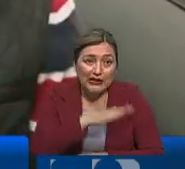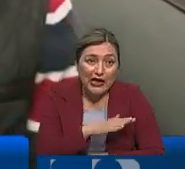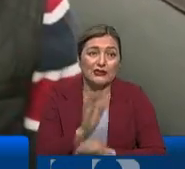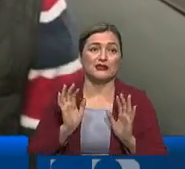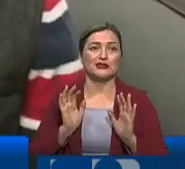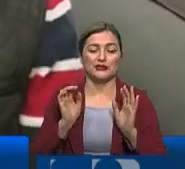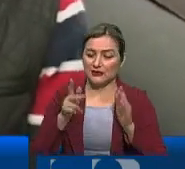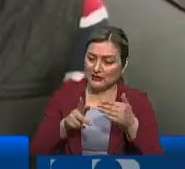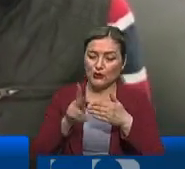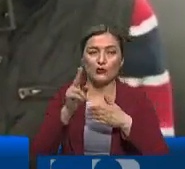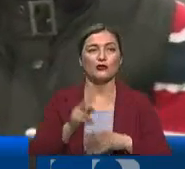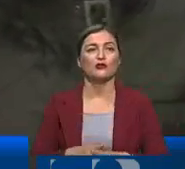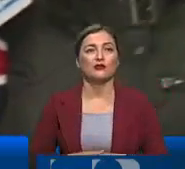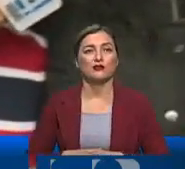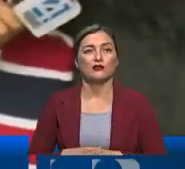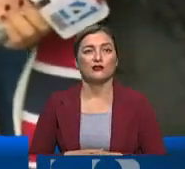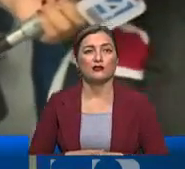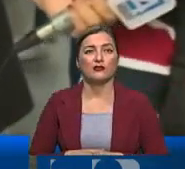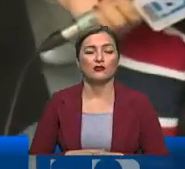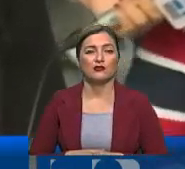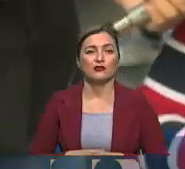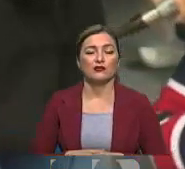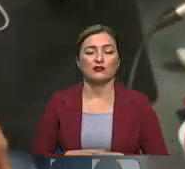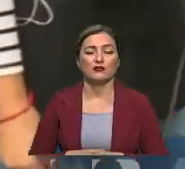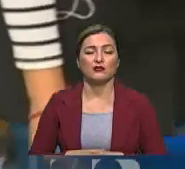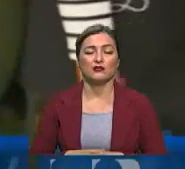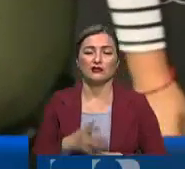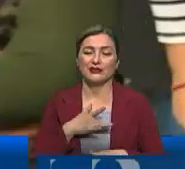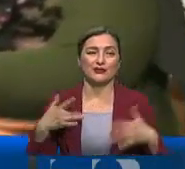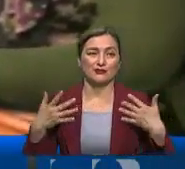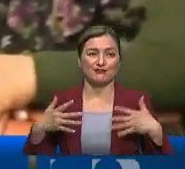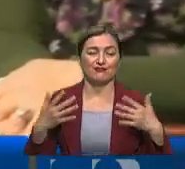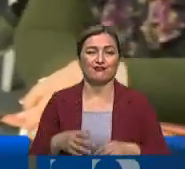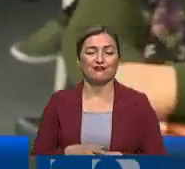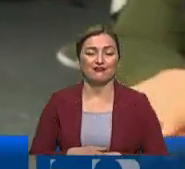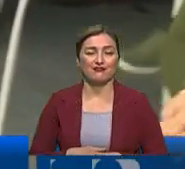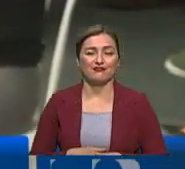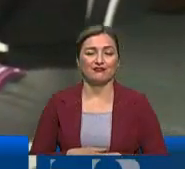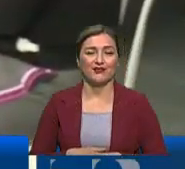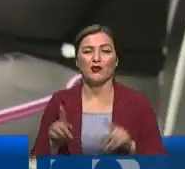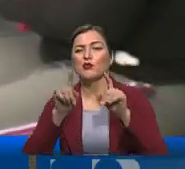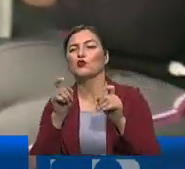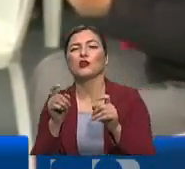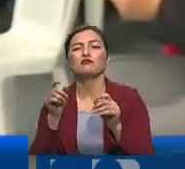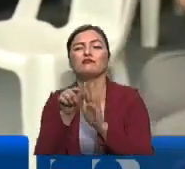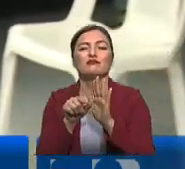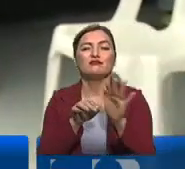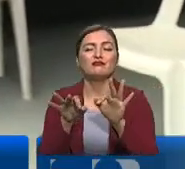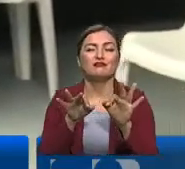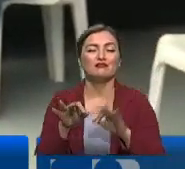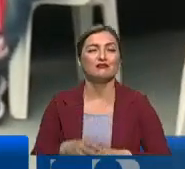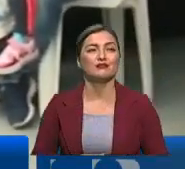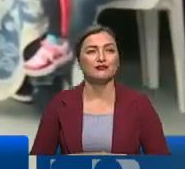para la inauguración del centro, vengo contenta y a enterarme de qué se trata. Listo, muchas